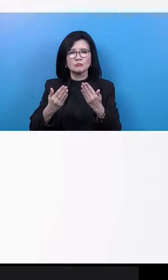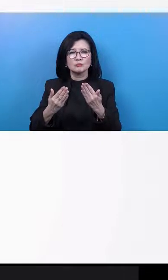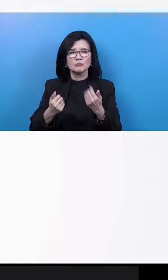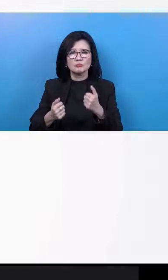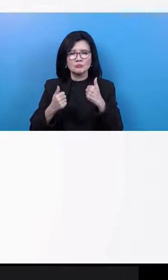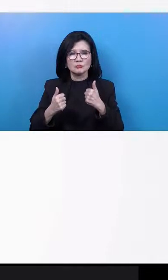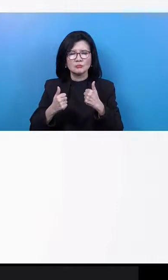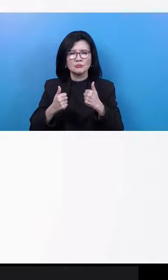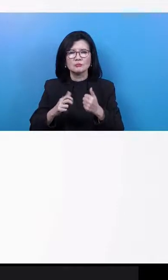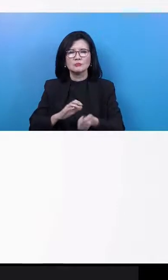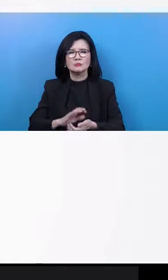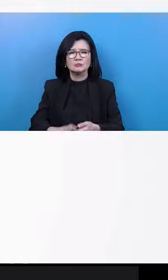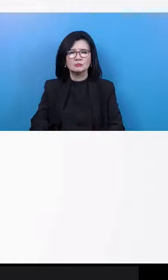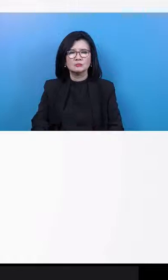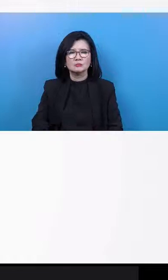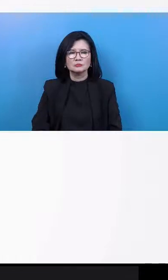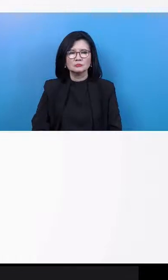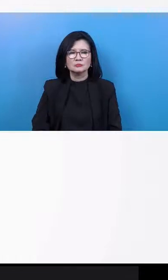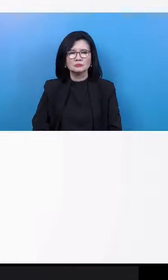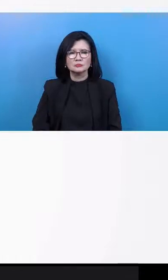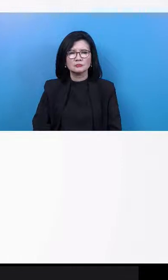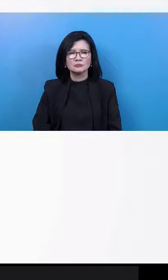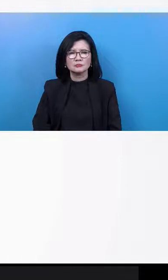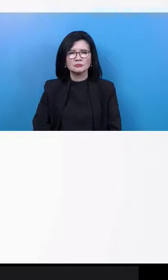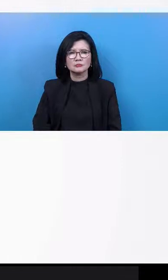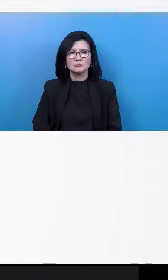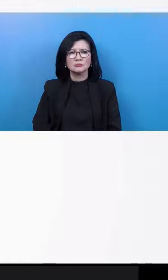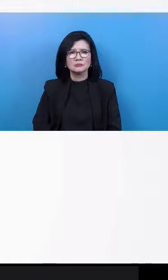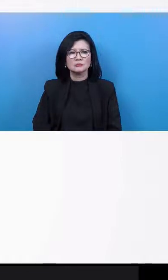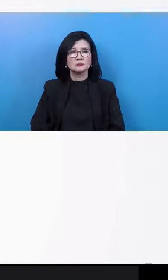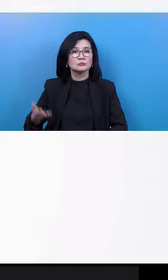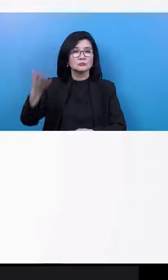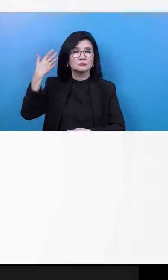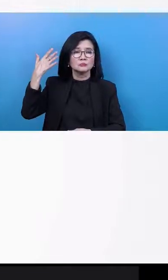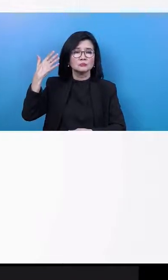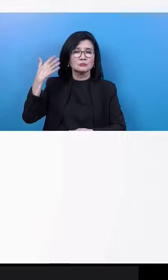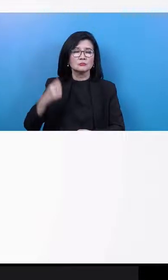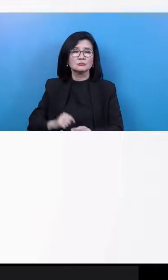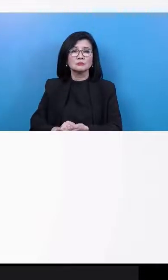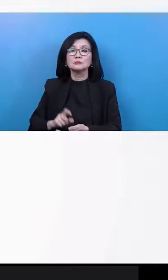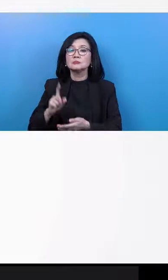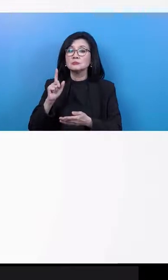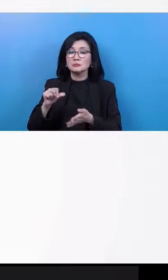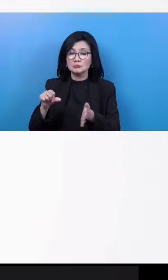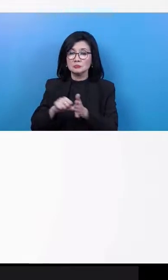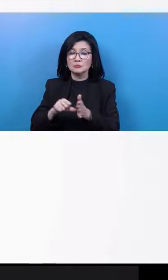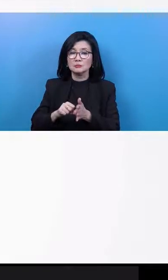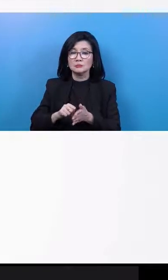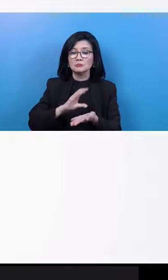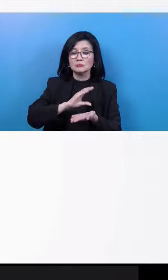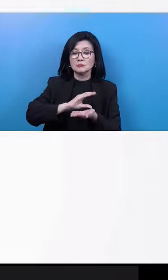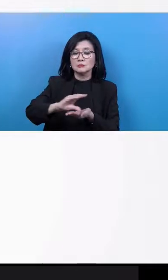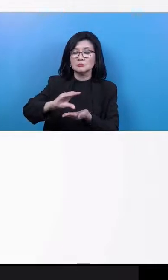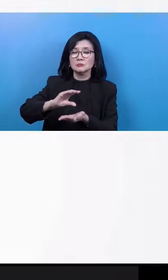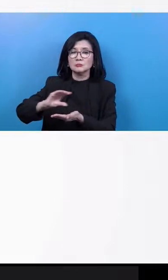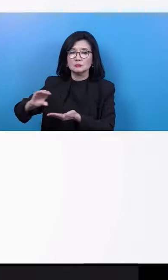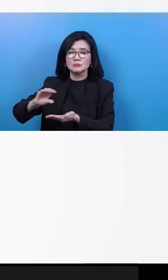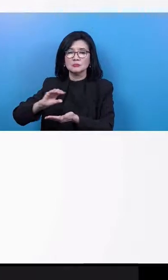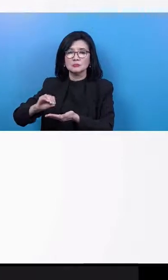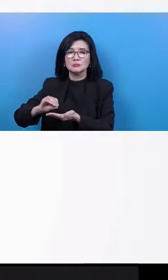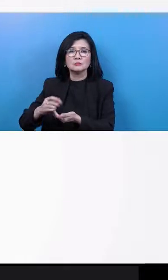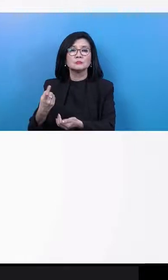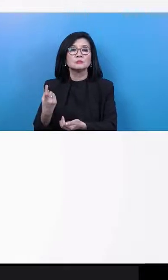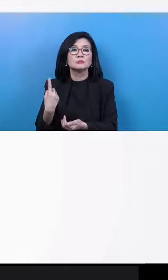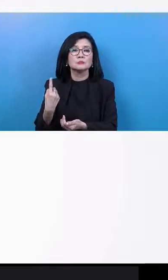Tradicionalmente es el consumo el motor del crecimiento económico en la República Dominicana y casi en la mayoría de los países del mundo. Sin